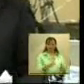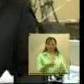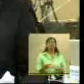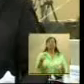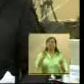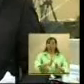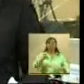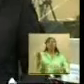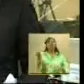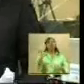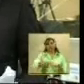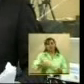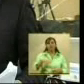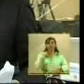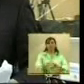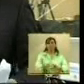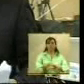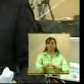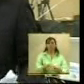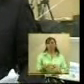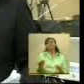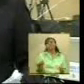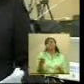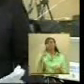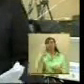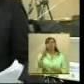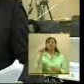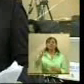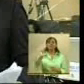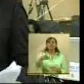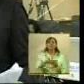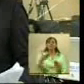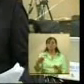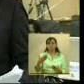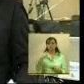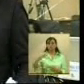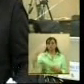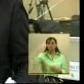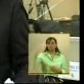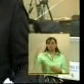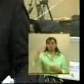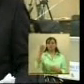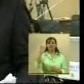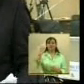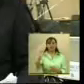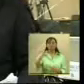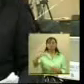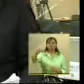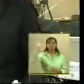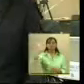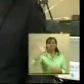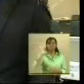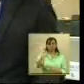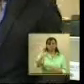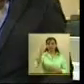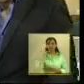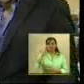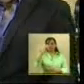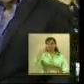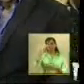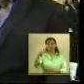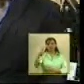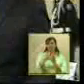entonces. Ante esta circunstancia, los comandos de la FAE tomaron una decisión histórica de hacer respetar la